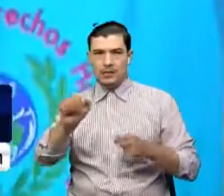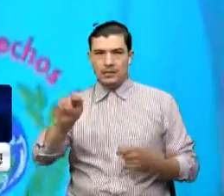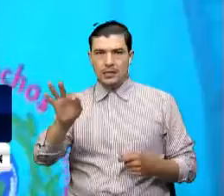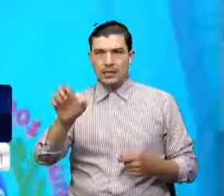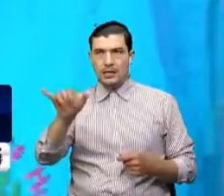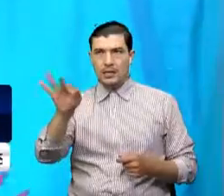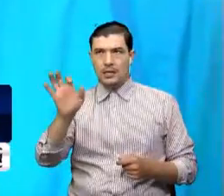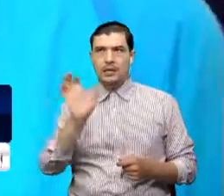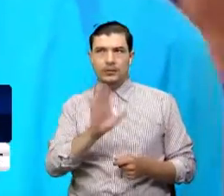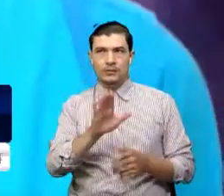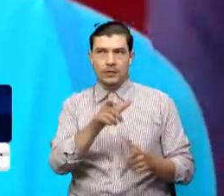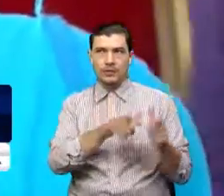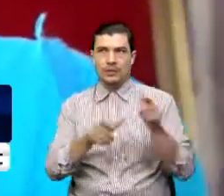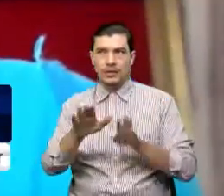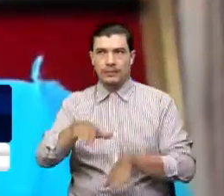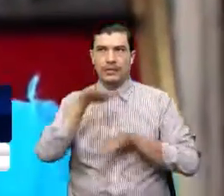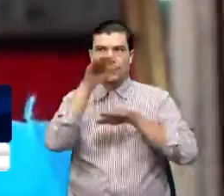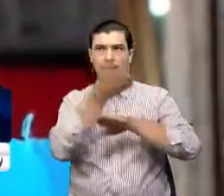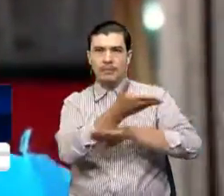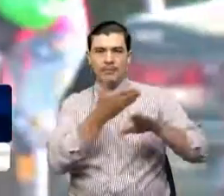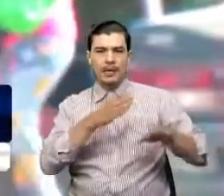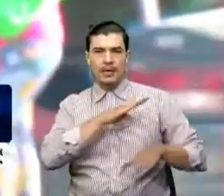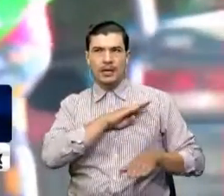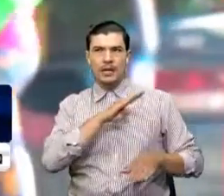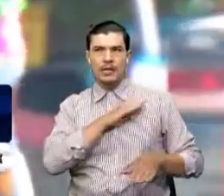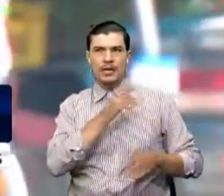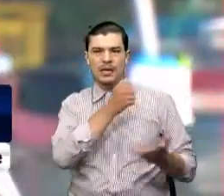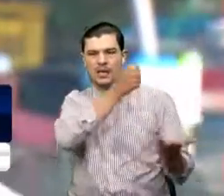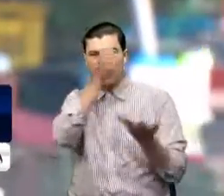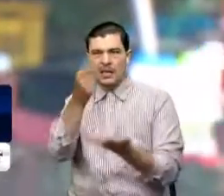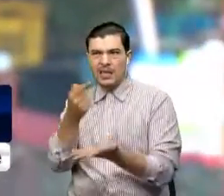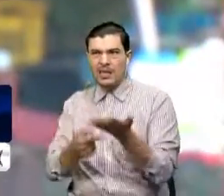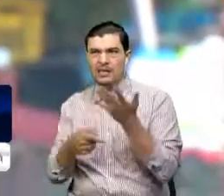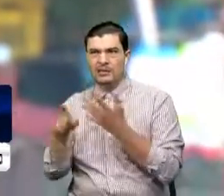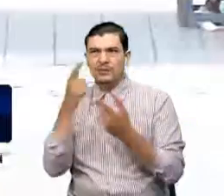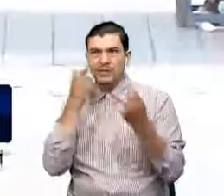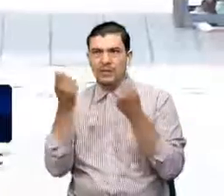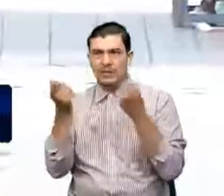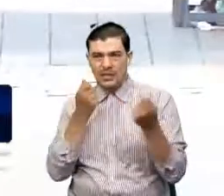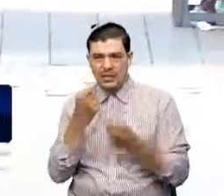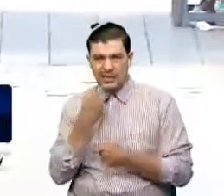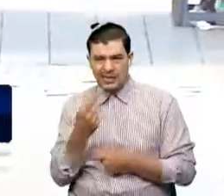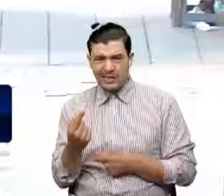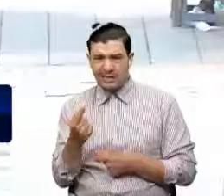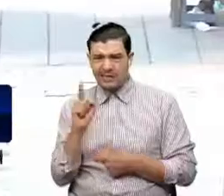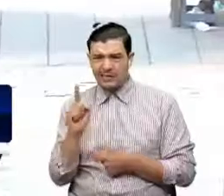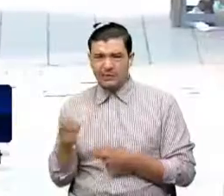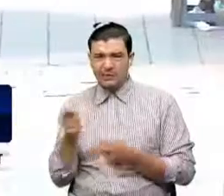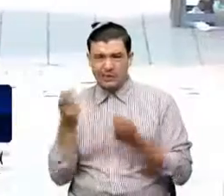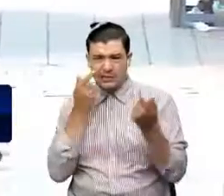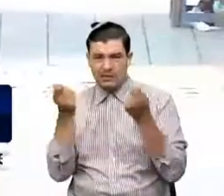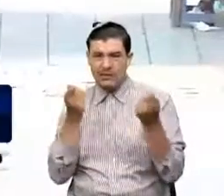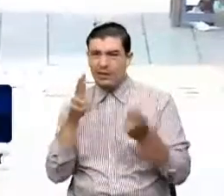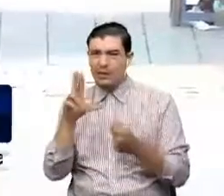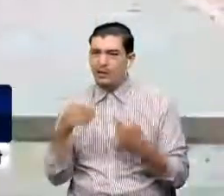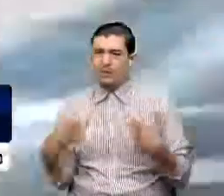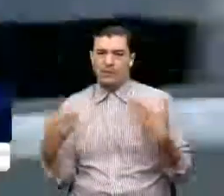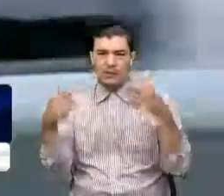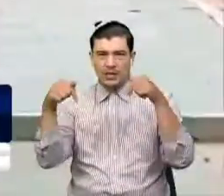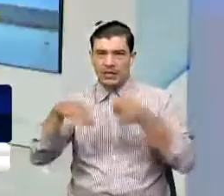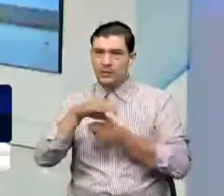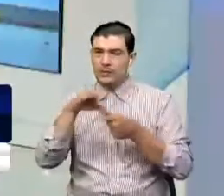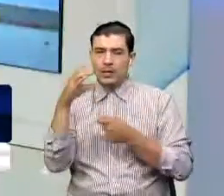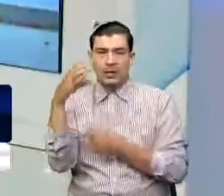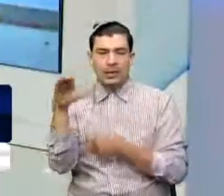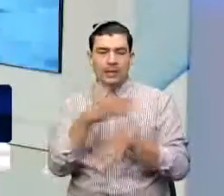informales le han pedido a la alcaldía que expliquen que los ha invertido en esa estrategia que si bien dicen ellos no ha funcionado del todo en cúcuta compañero